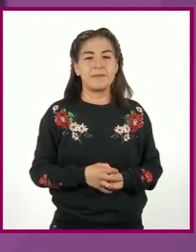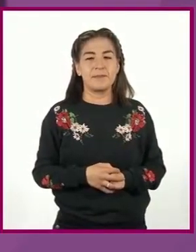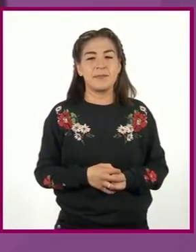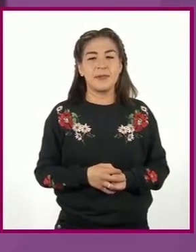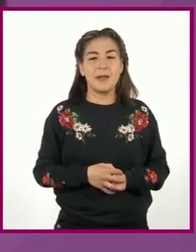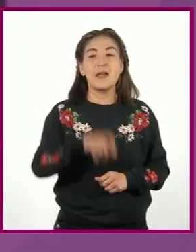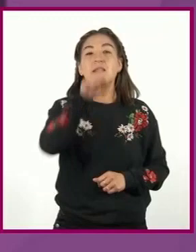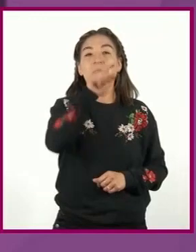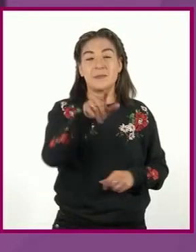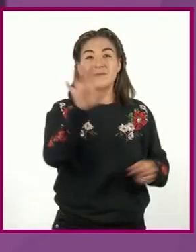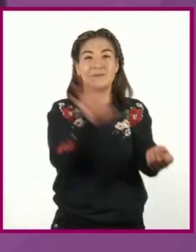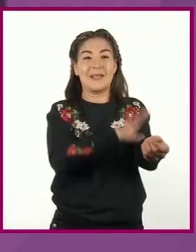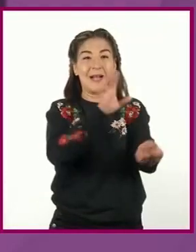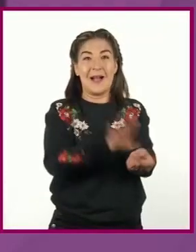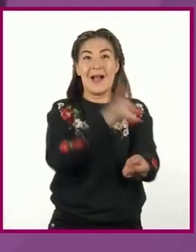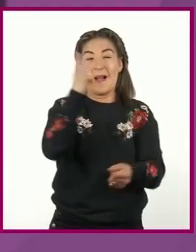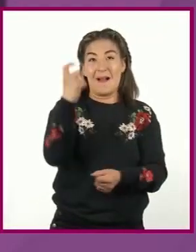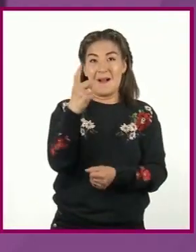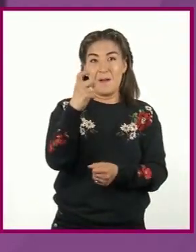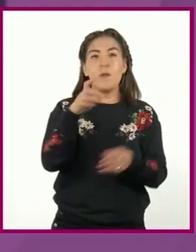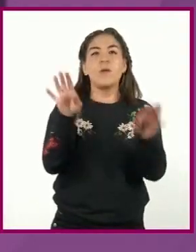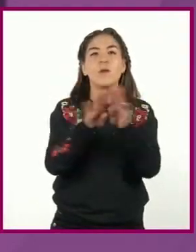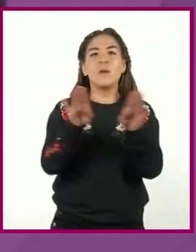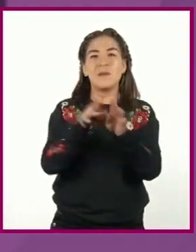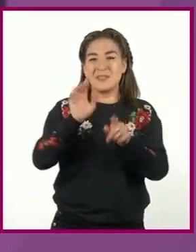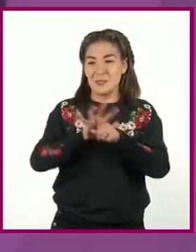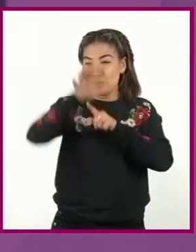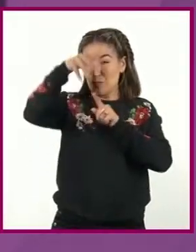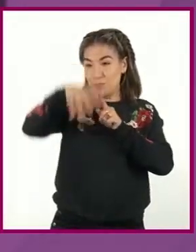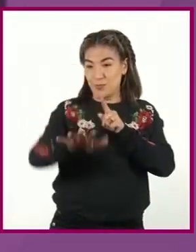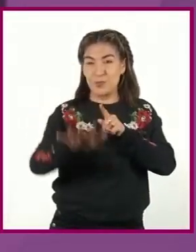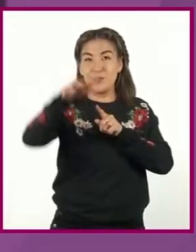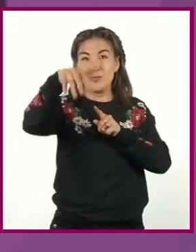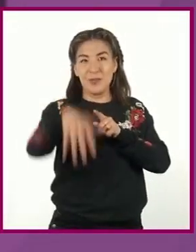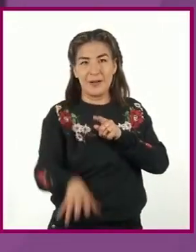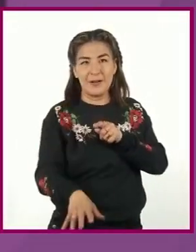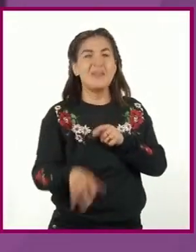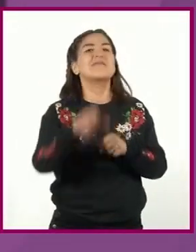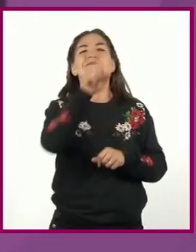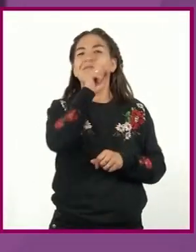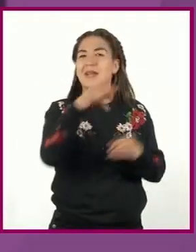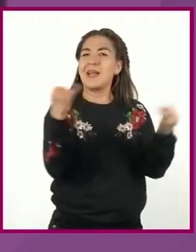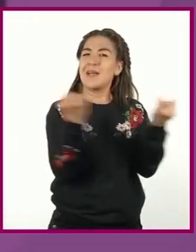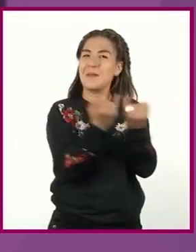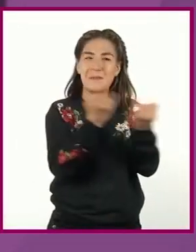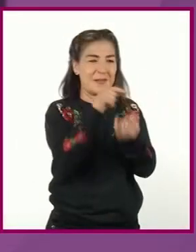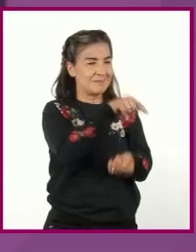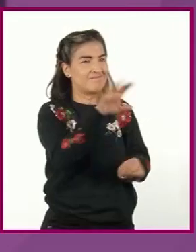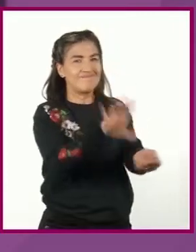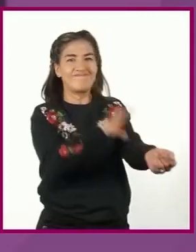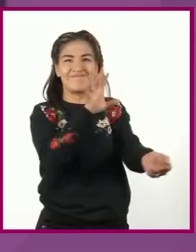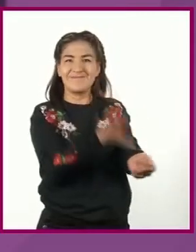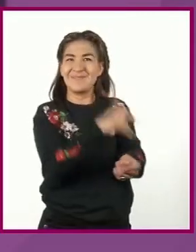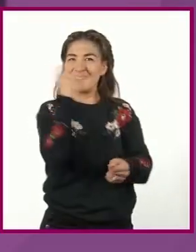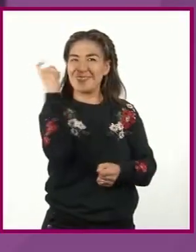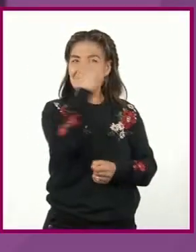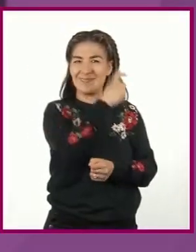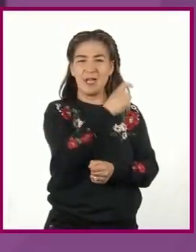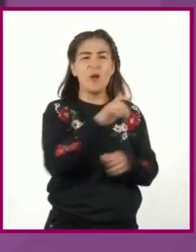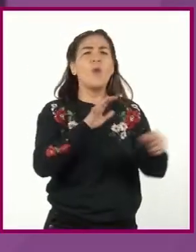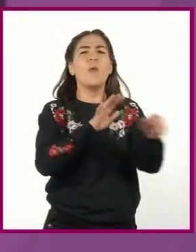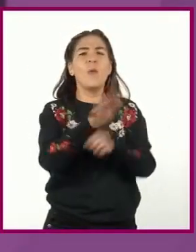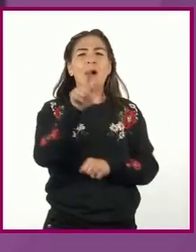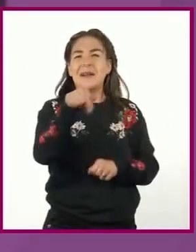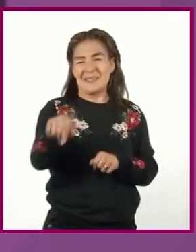Así como para la corriente del agua existen obstáculos, los hay también para la corriente eléctrica. Los obstáculos